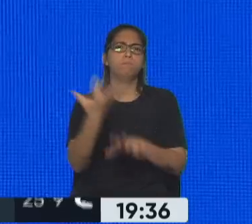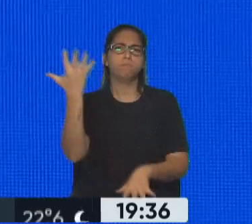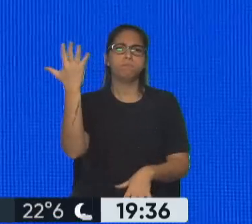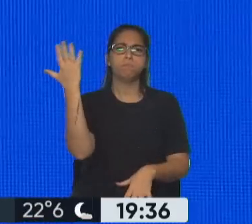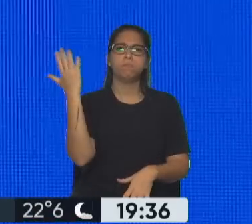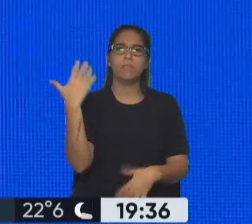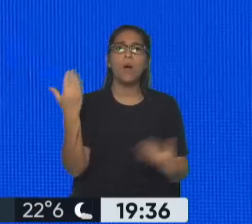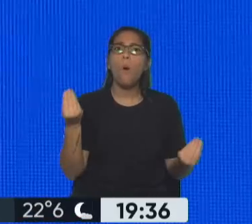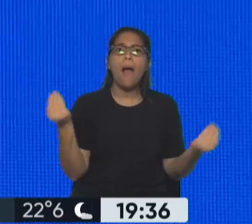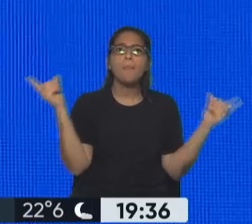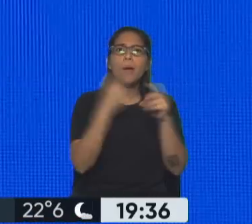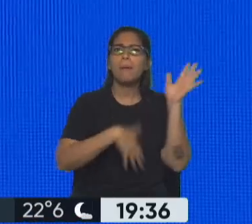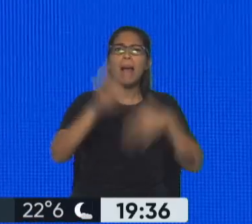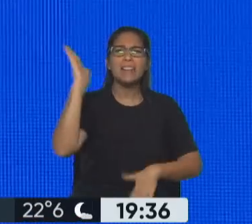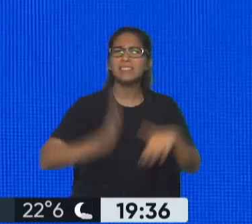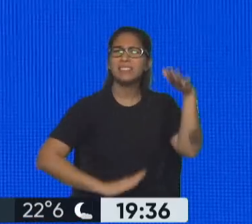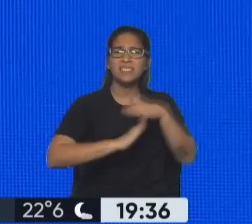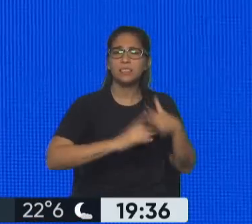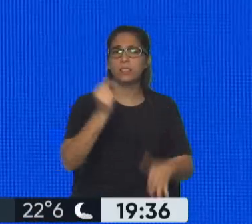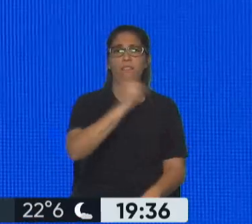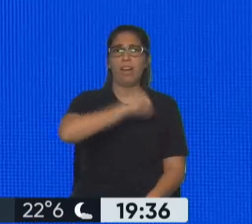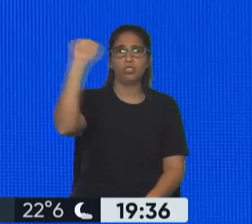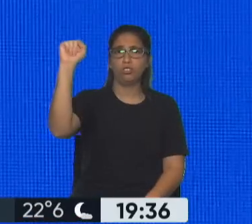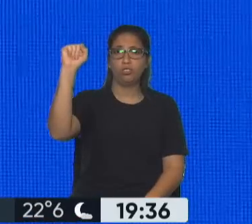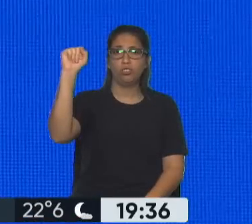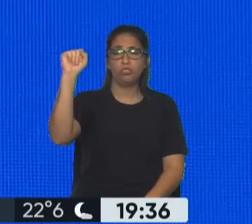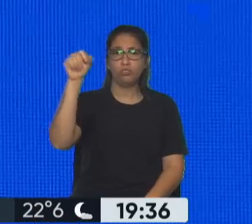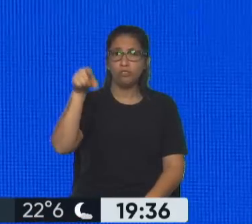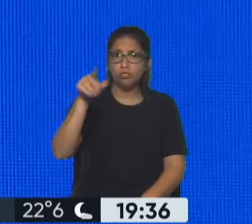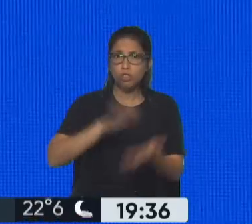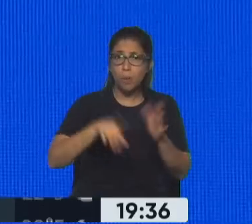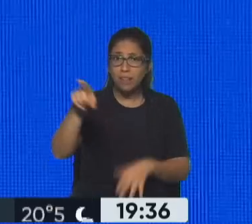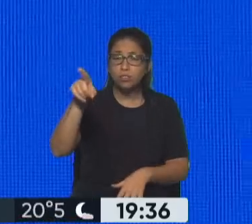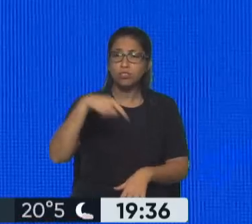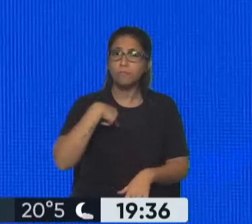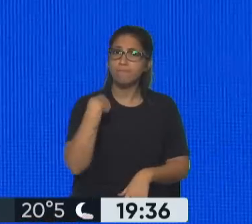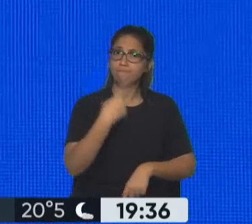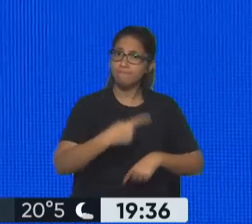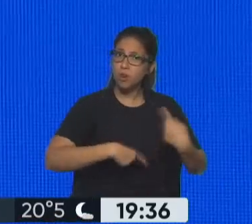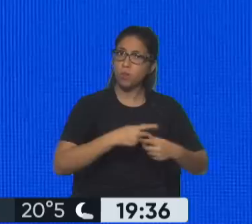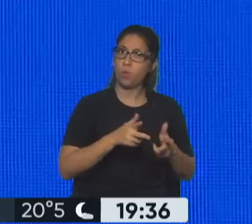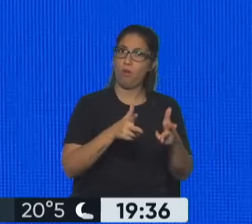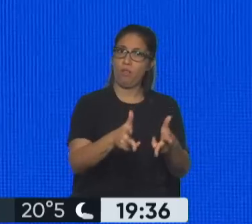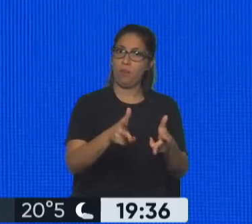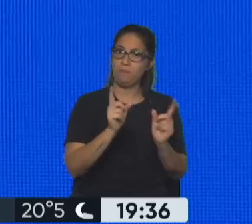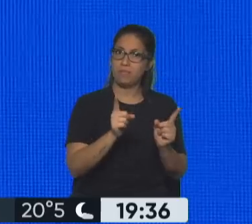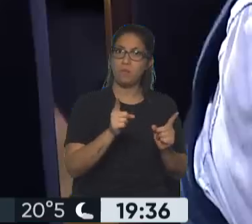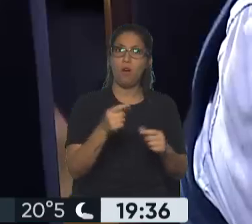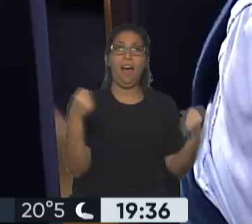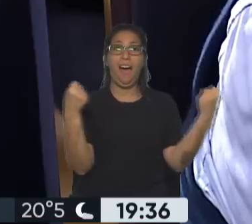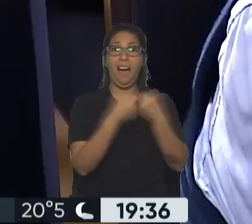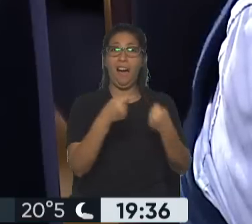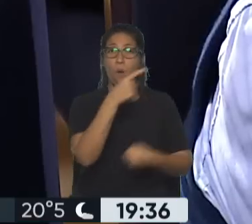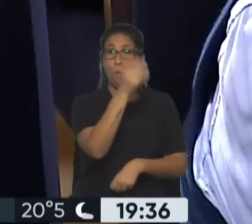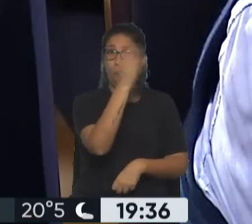y que es la inflación, digo y sigo sosteniendo que ese acuerdo